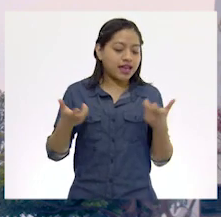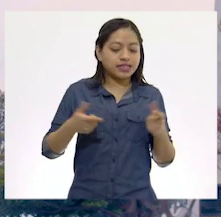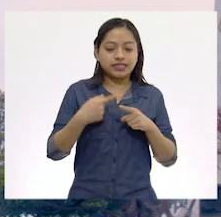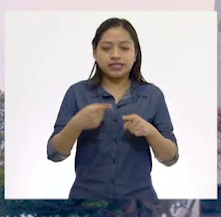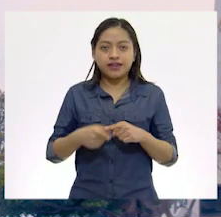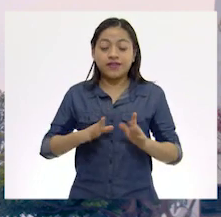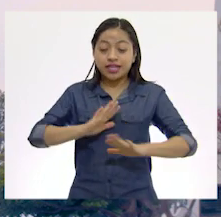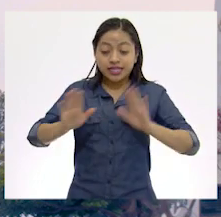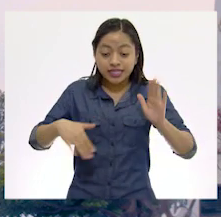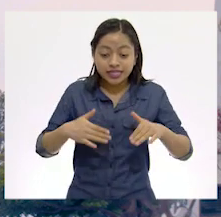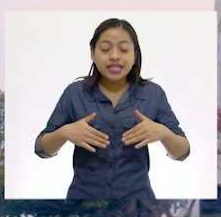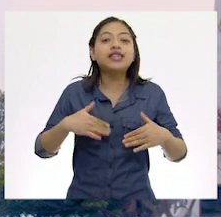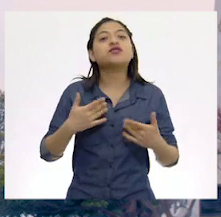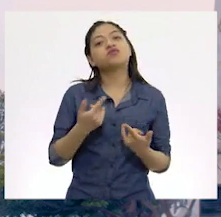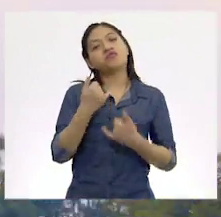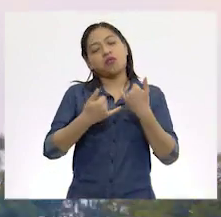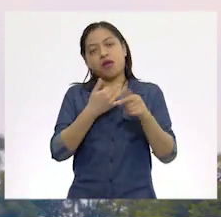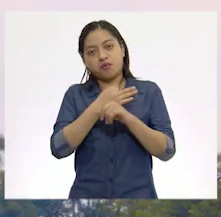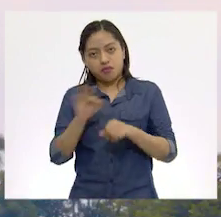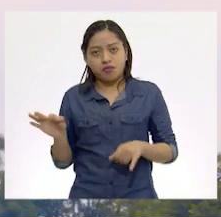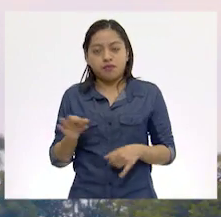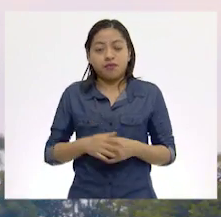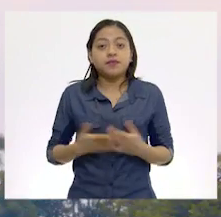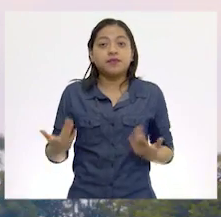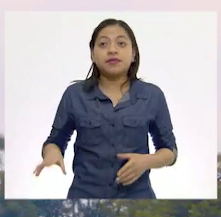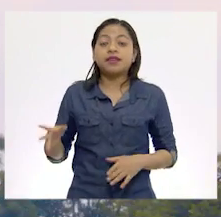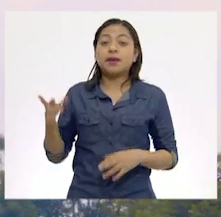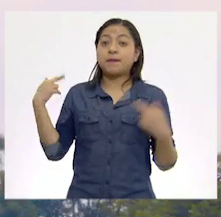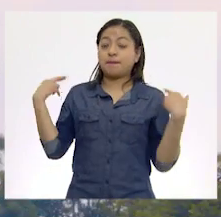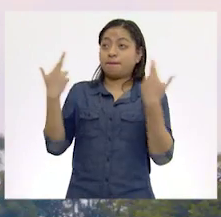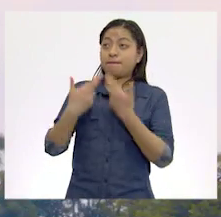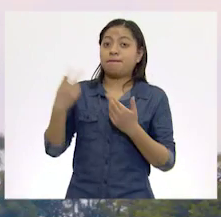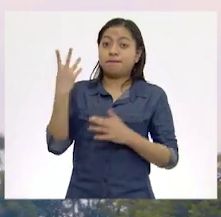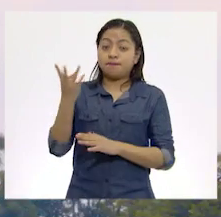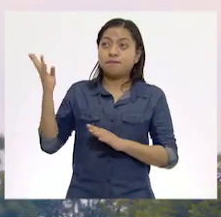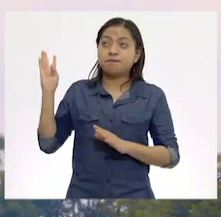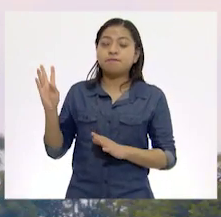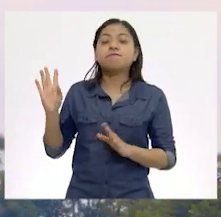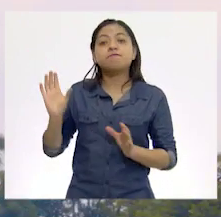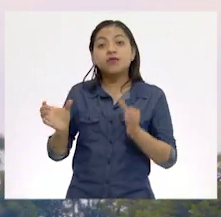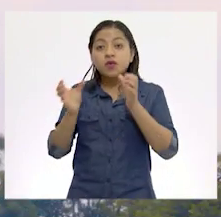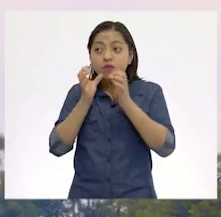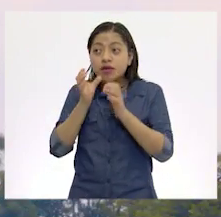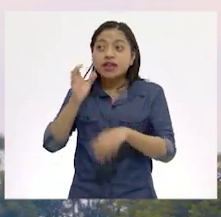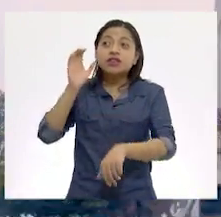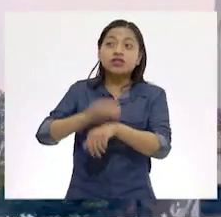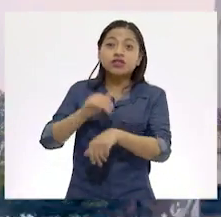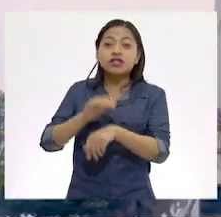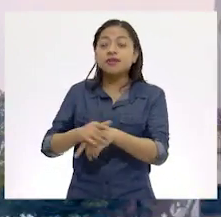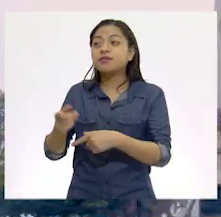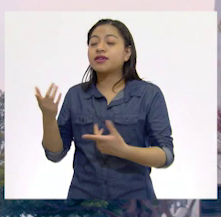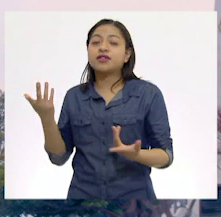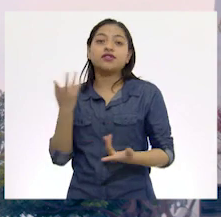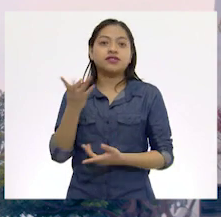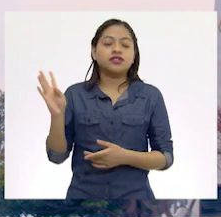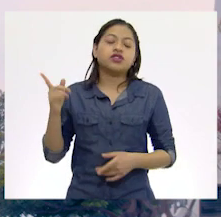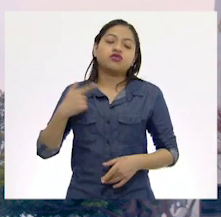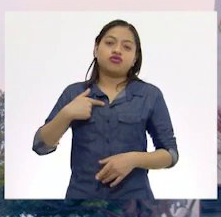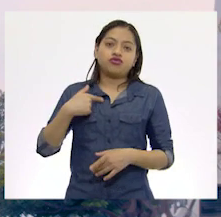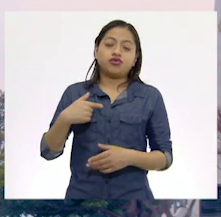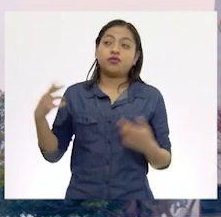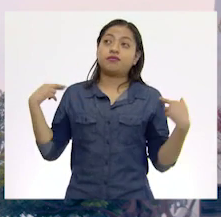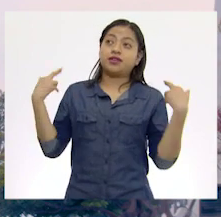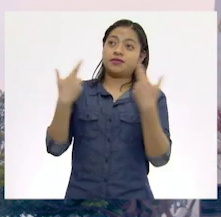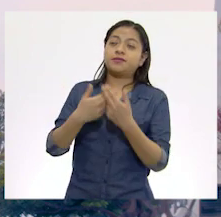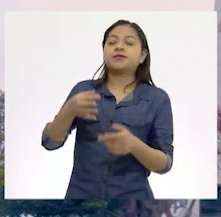tener tiempos libres ya después. Pues a mis profesores, comunicarme con mis amigos y así. Yo les diría a mis